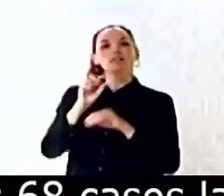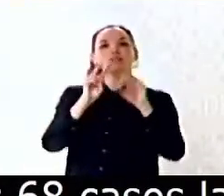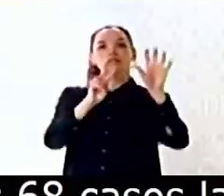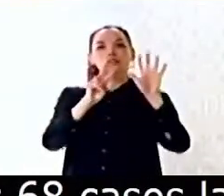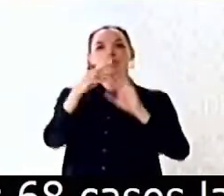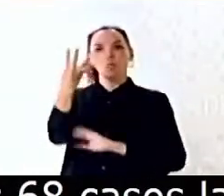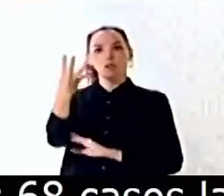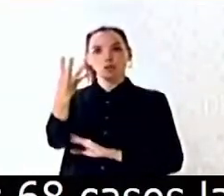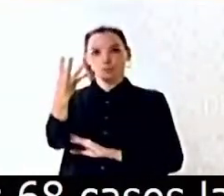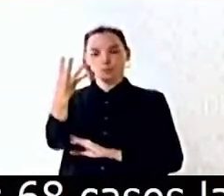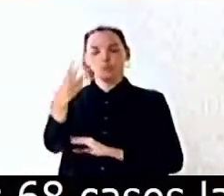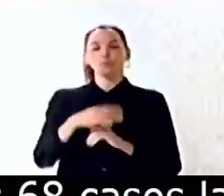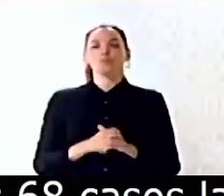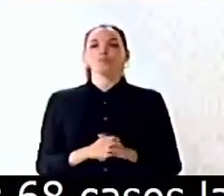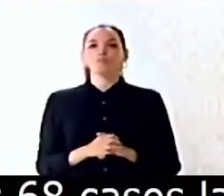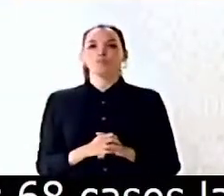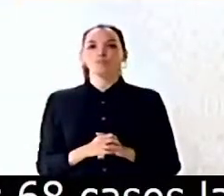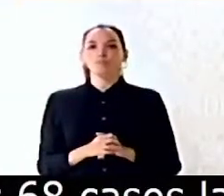74.